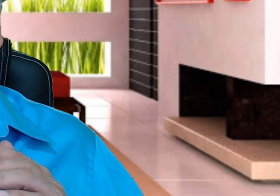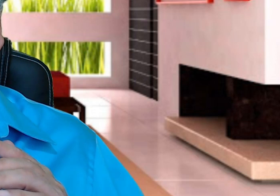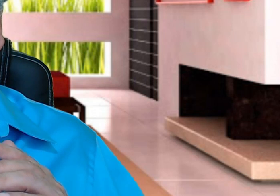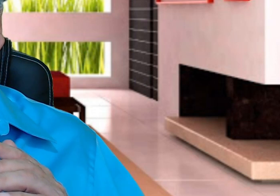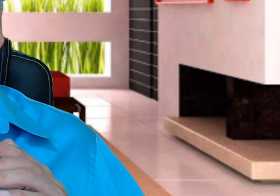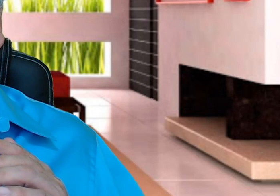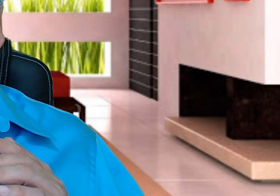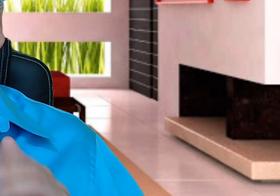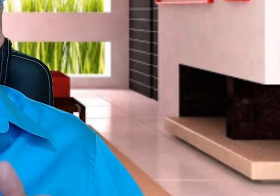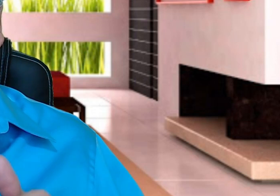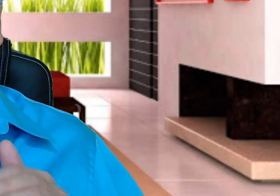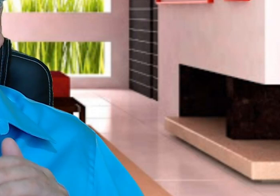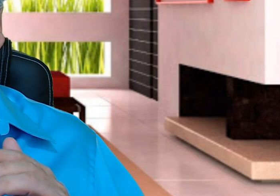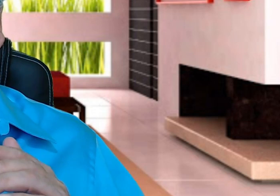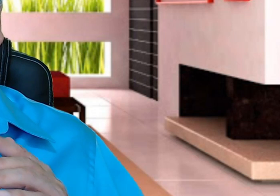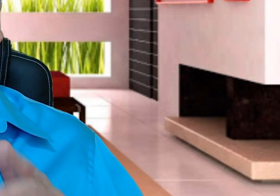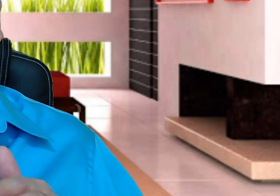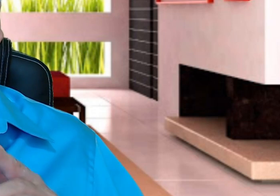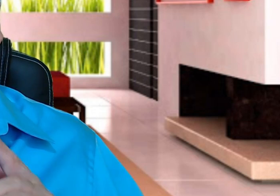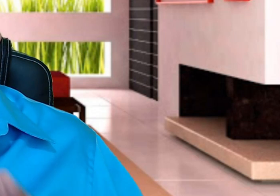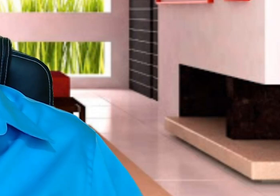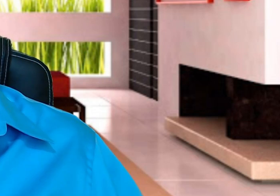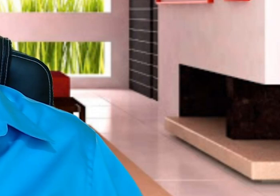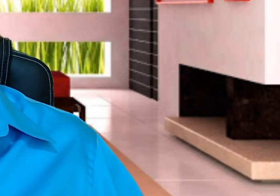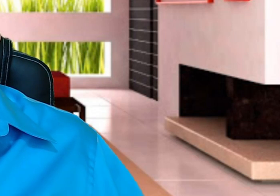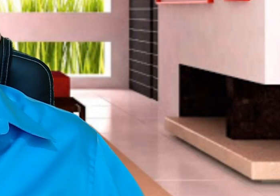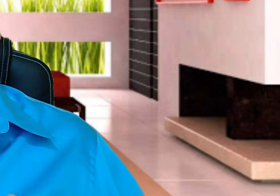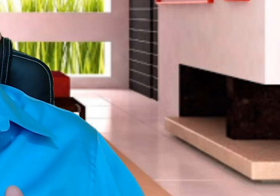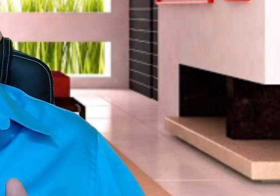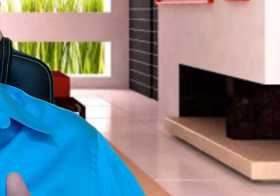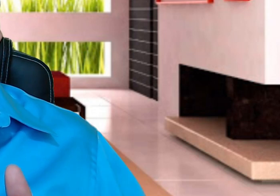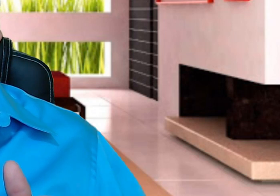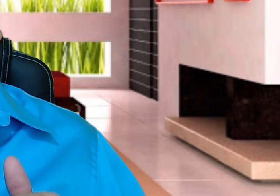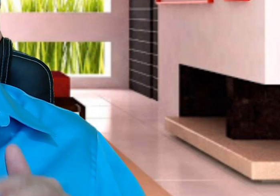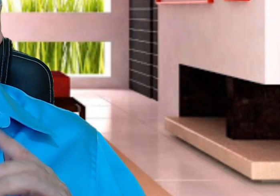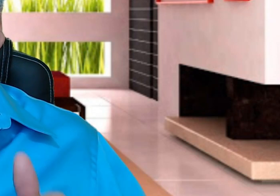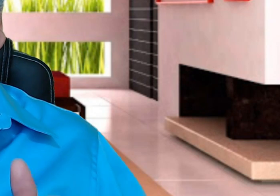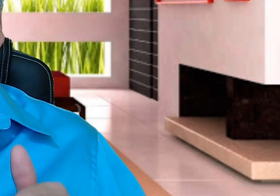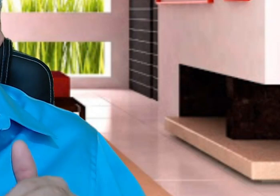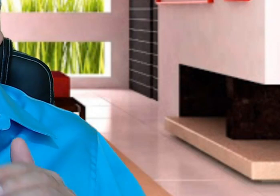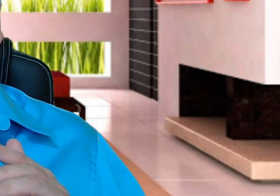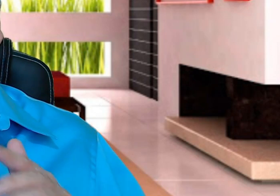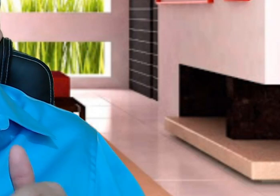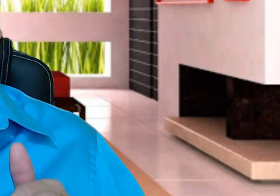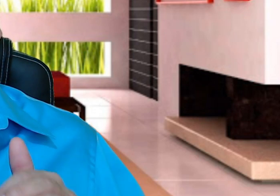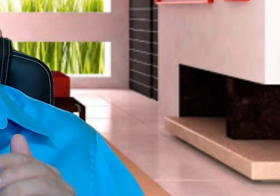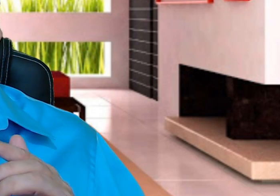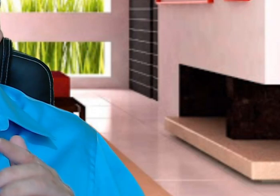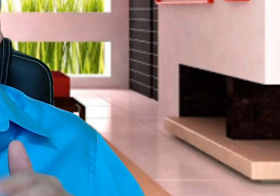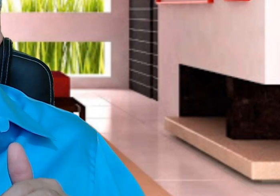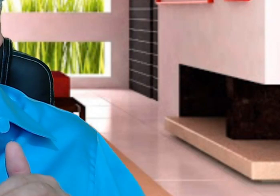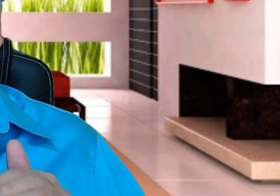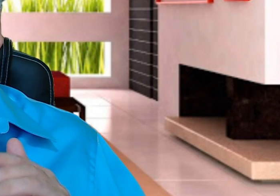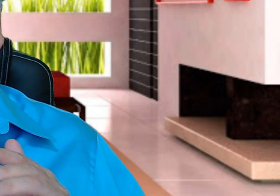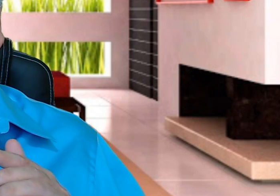corrupción y de no ser encubridores. Hay algo que destacar, amigos y amigas, que